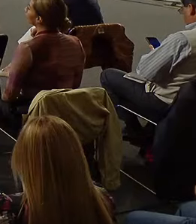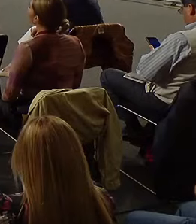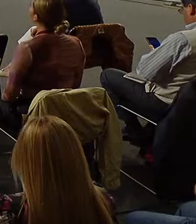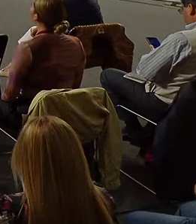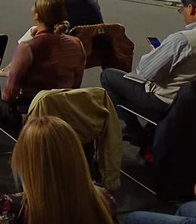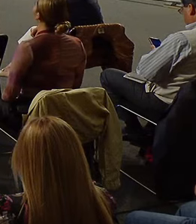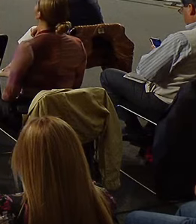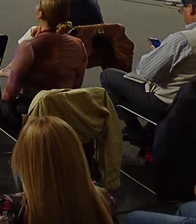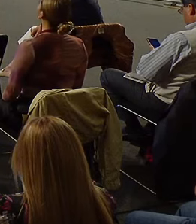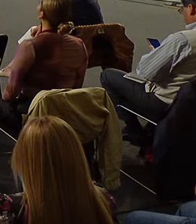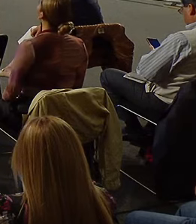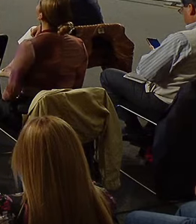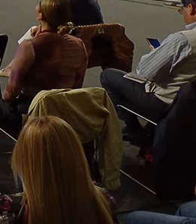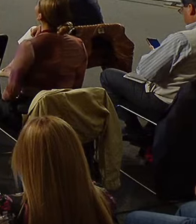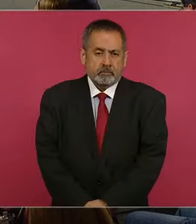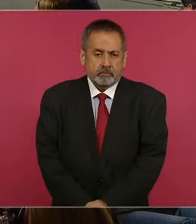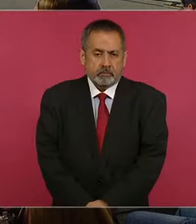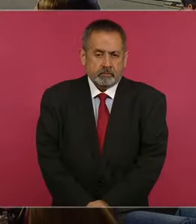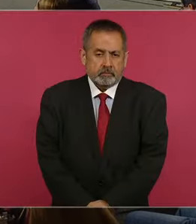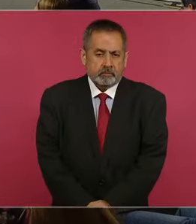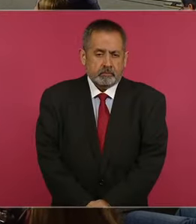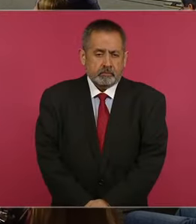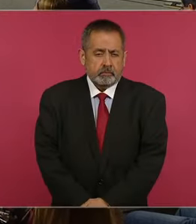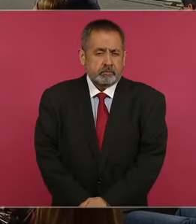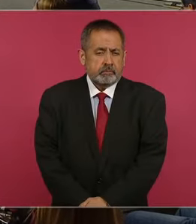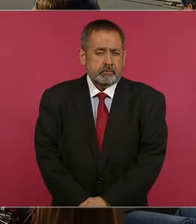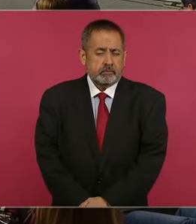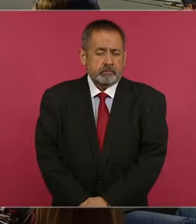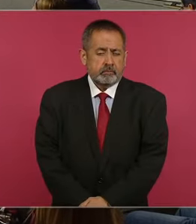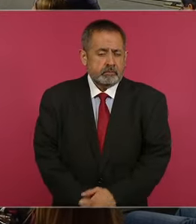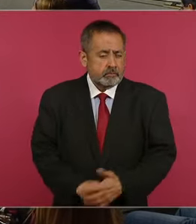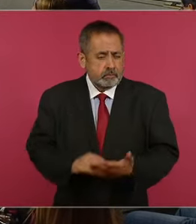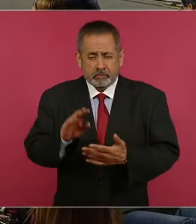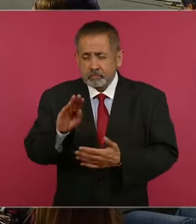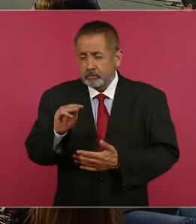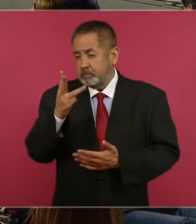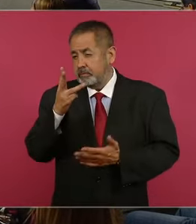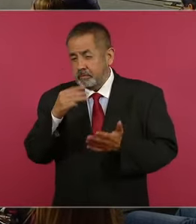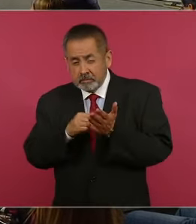93 mil millones en 20 años. Si los compramos,